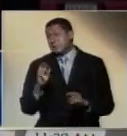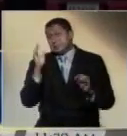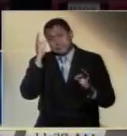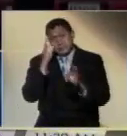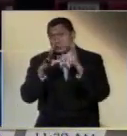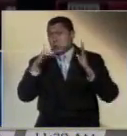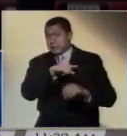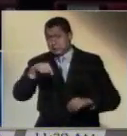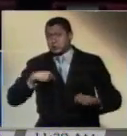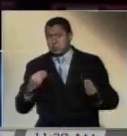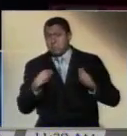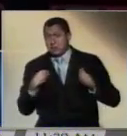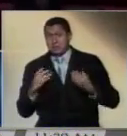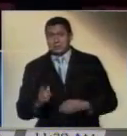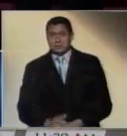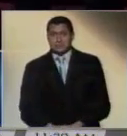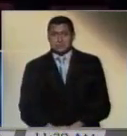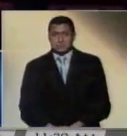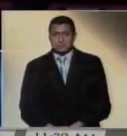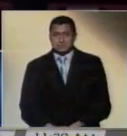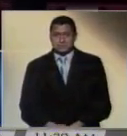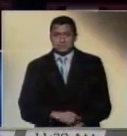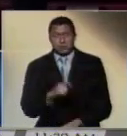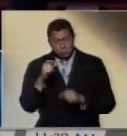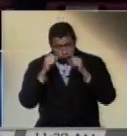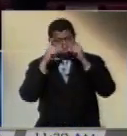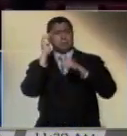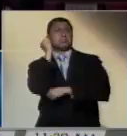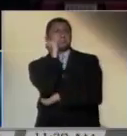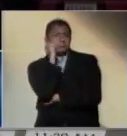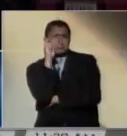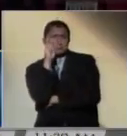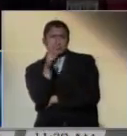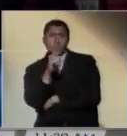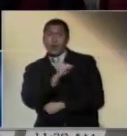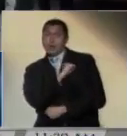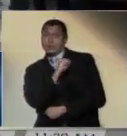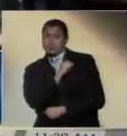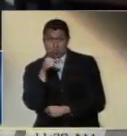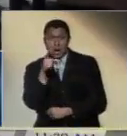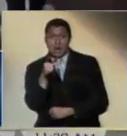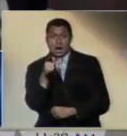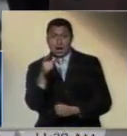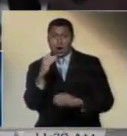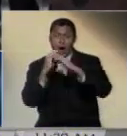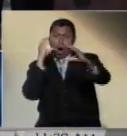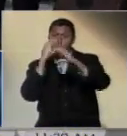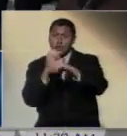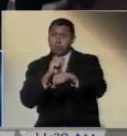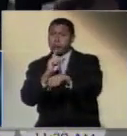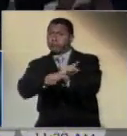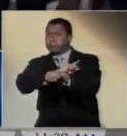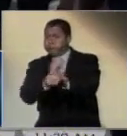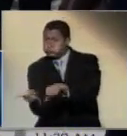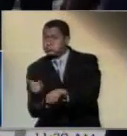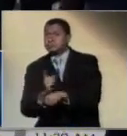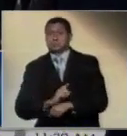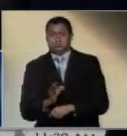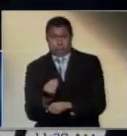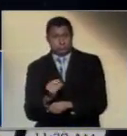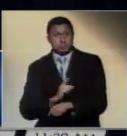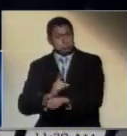pues, estamos vivos de bromita. No, estábamos despiertos porque estábamos muy asustados porque el señor venía a exceso de